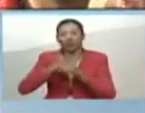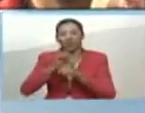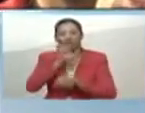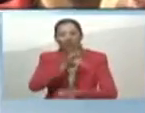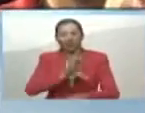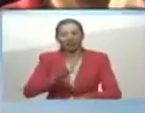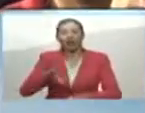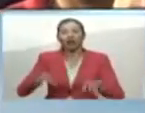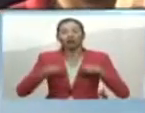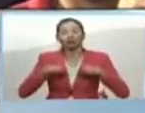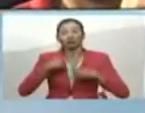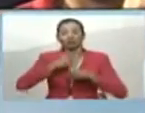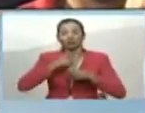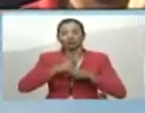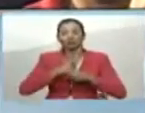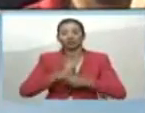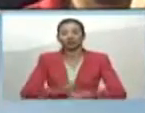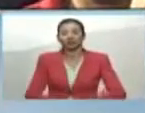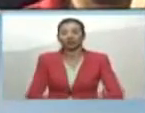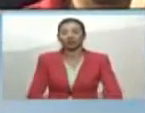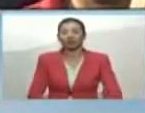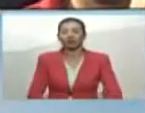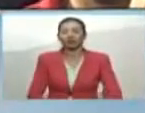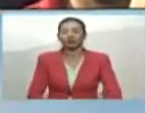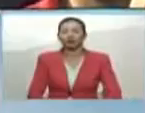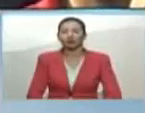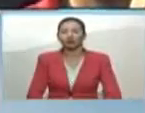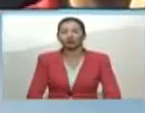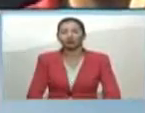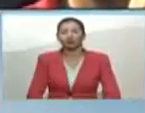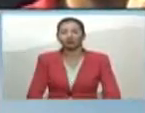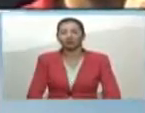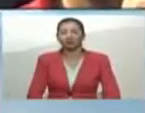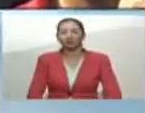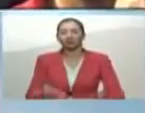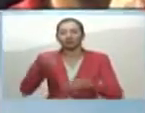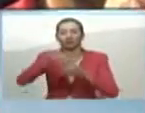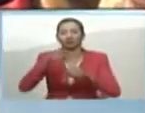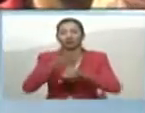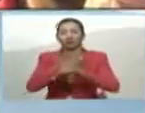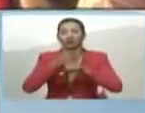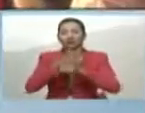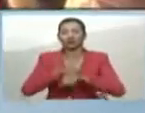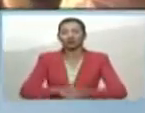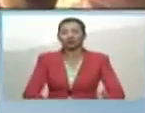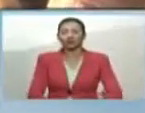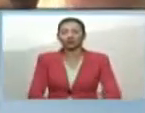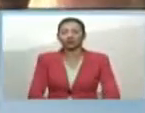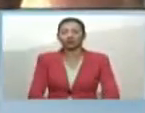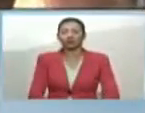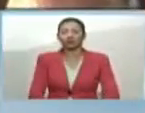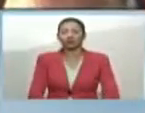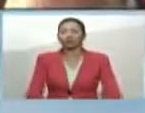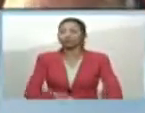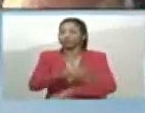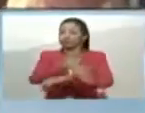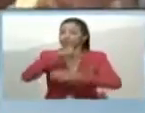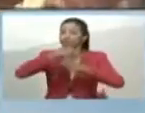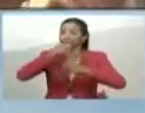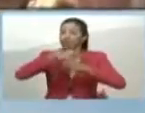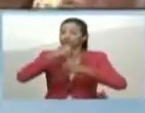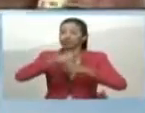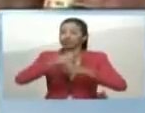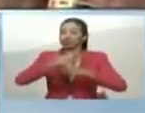asuman un papel protagónico dentro del Ejecutivo y del parlamentarismo de calle.